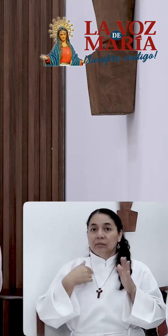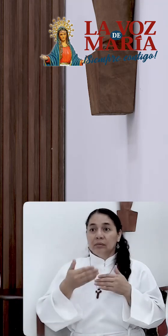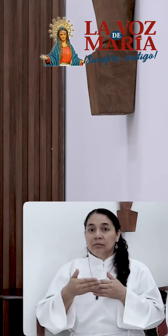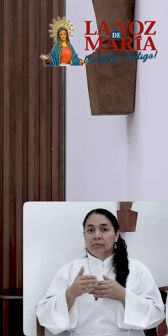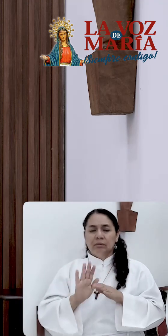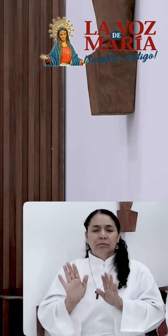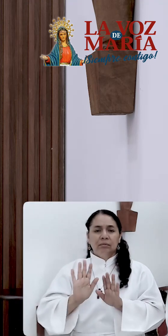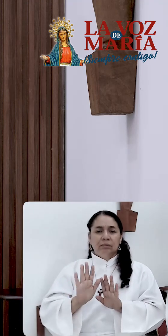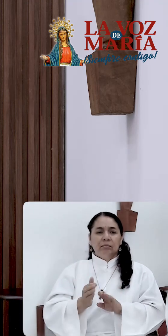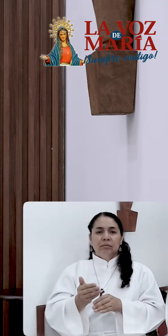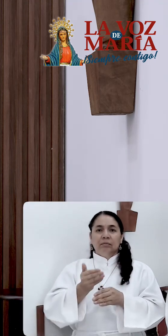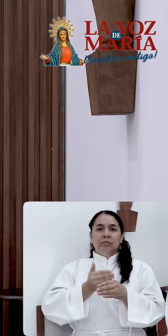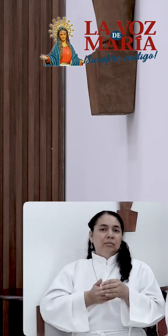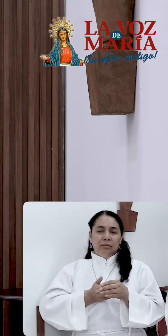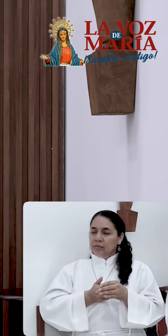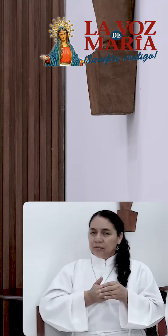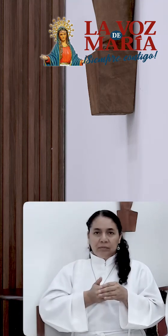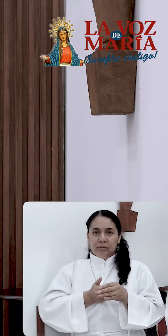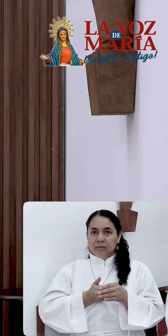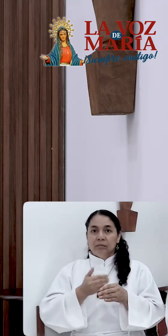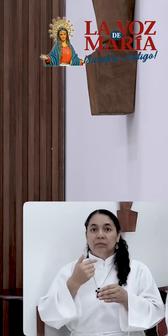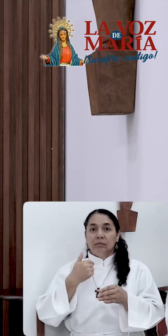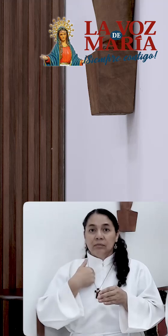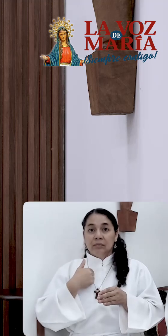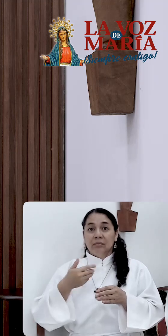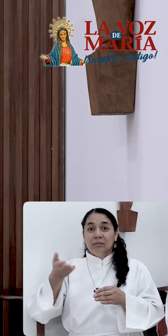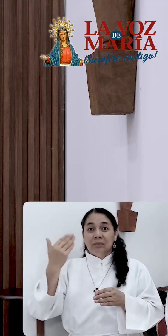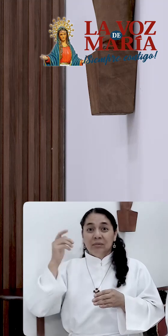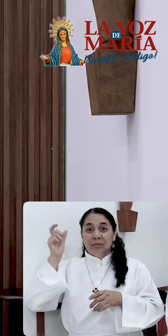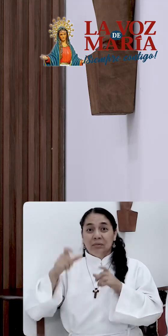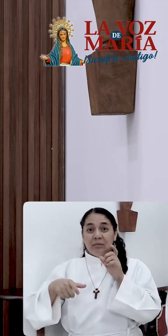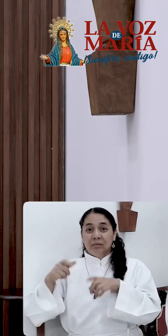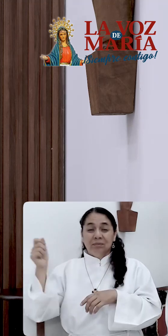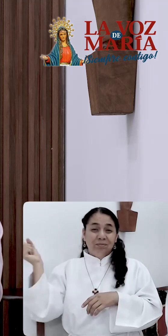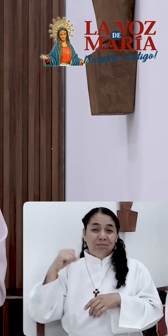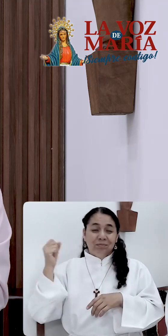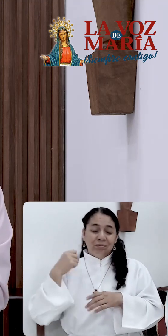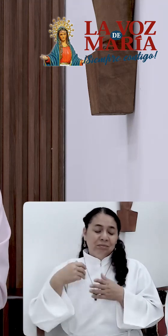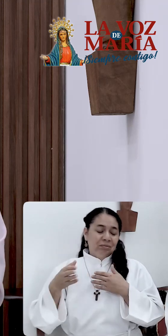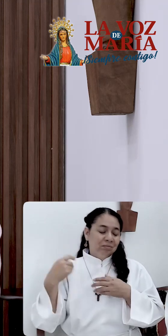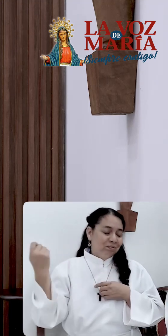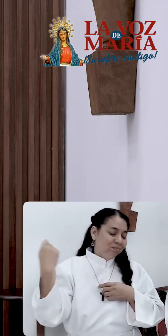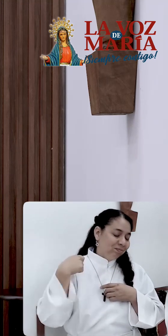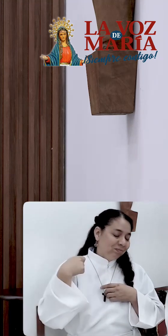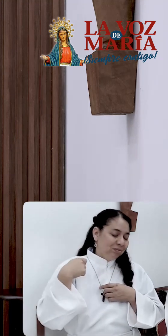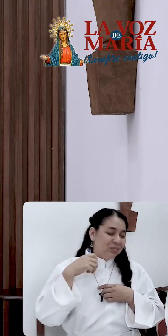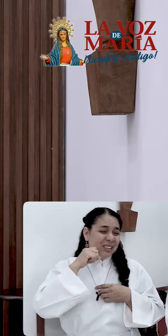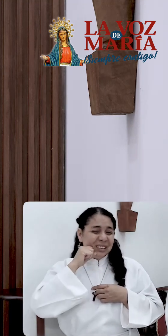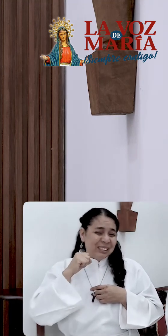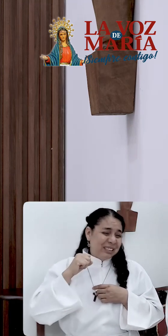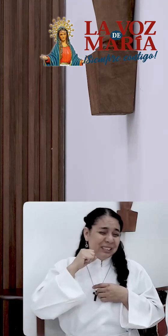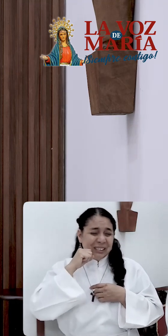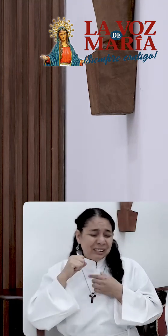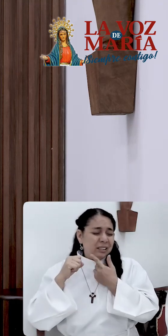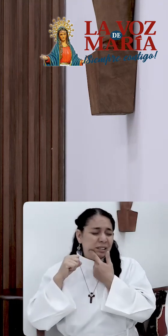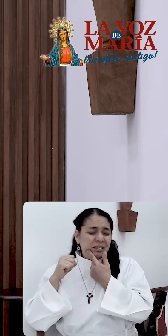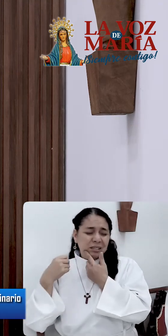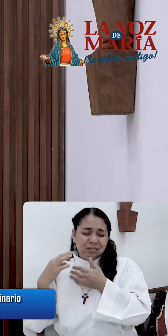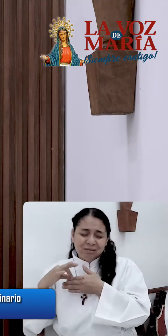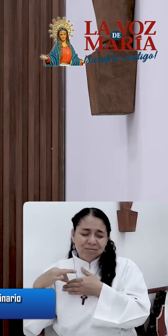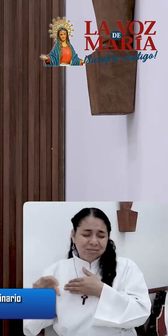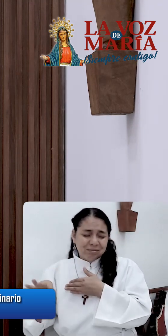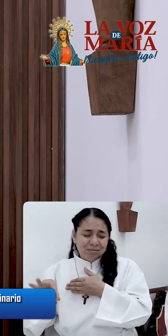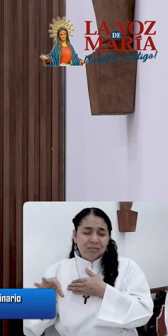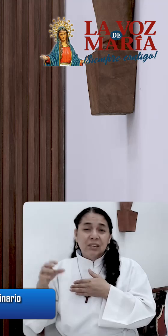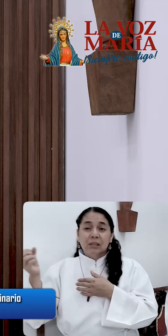atrás. Ofrecí la espalda a los que me golpeaban, la mejilla a los que me tiraban de la barba. No aparté mi rostro